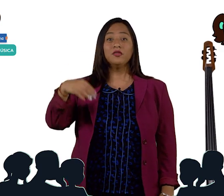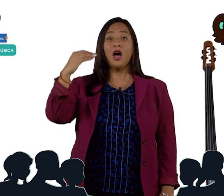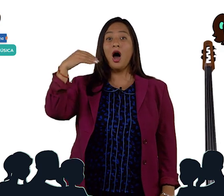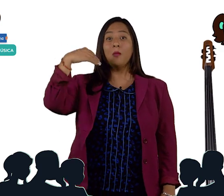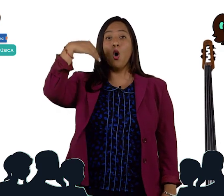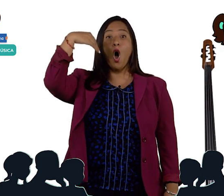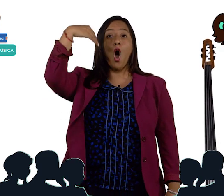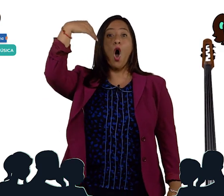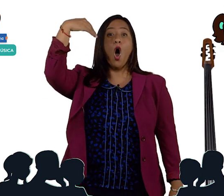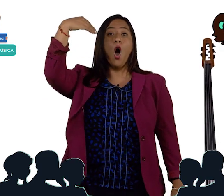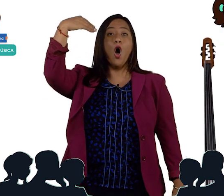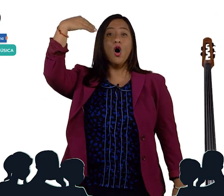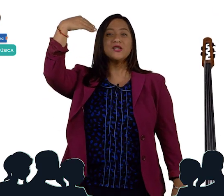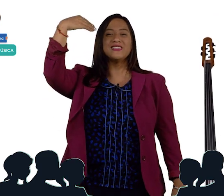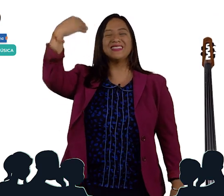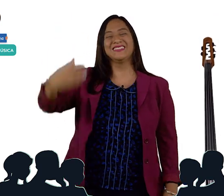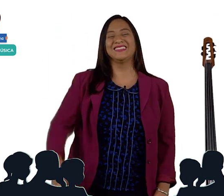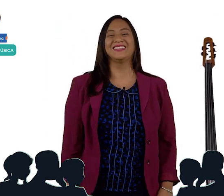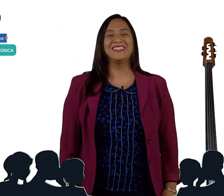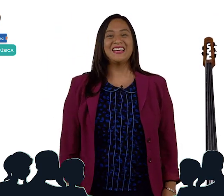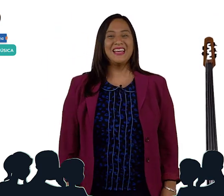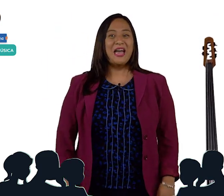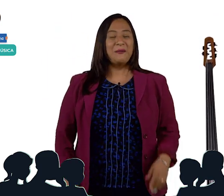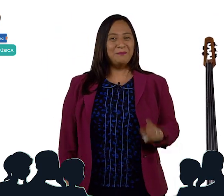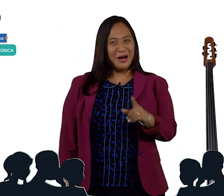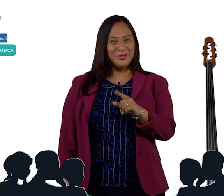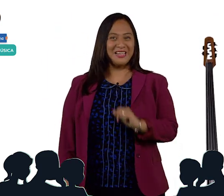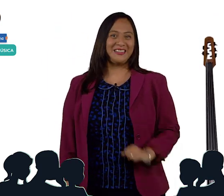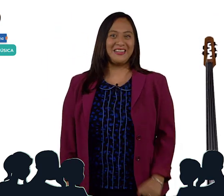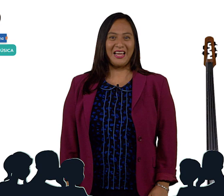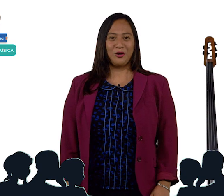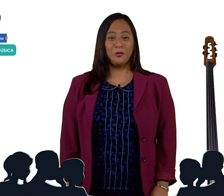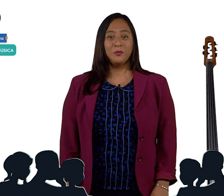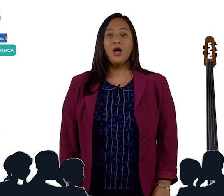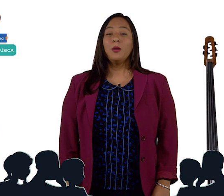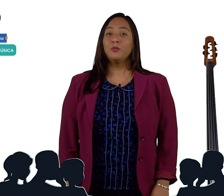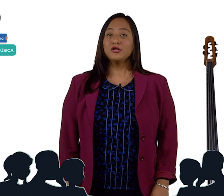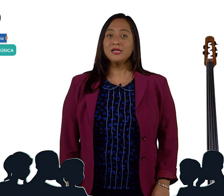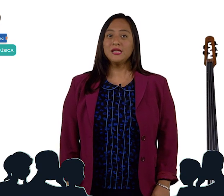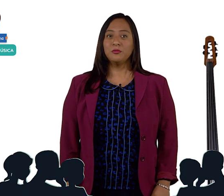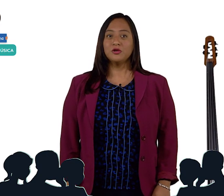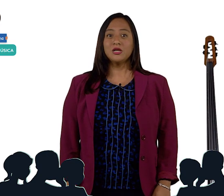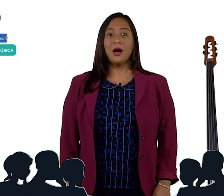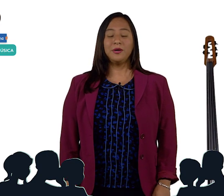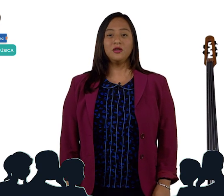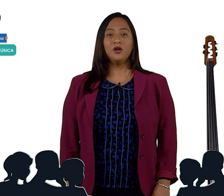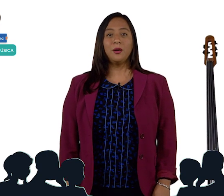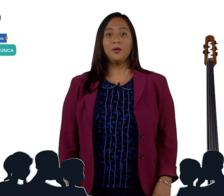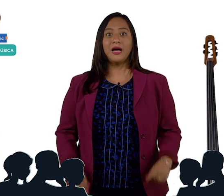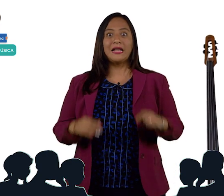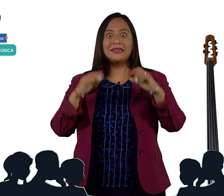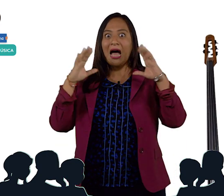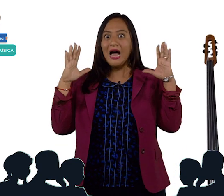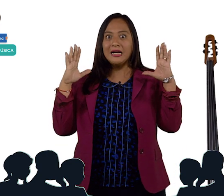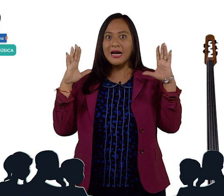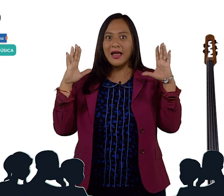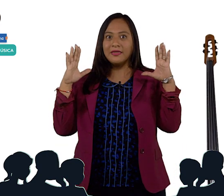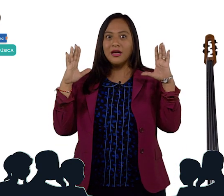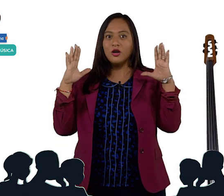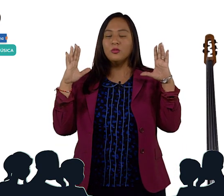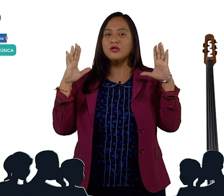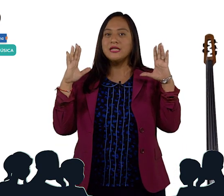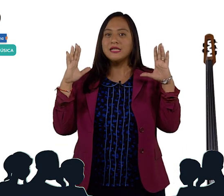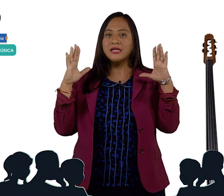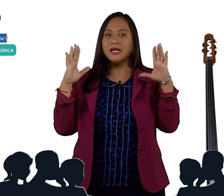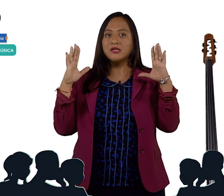cuando cantamos. Vamos a intentarlo. Bostezamos abriendo la boca tan